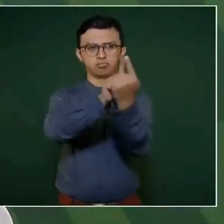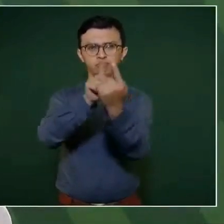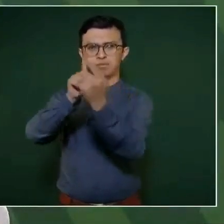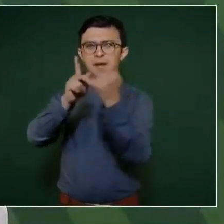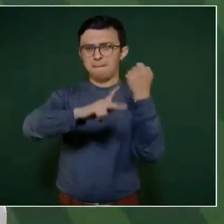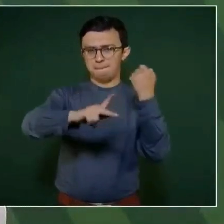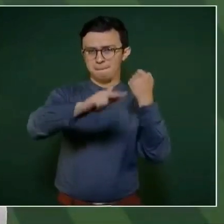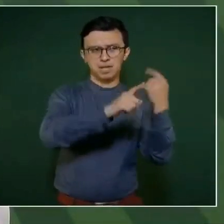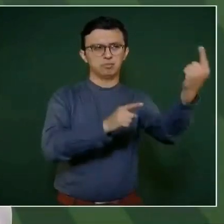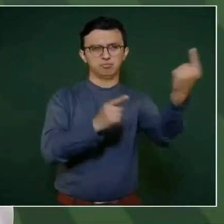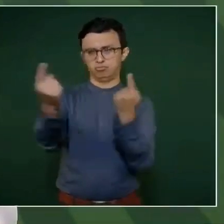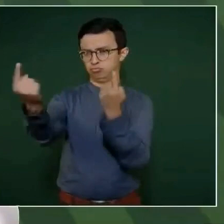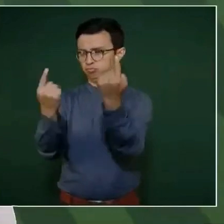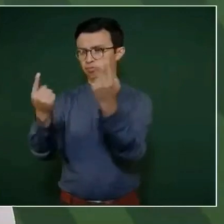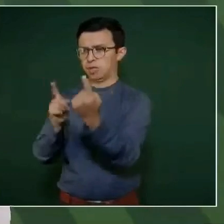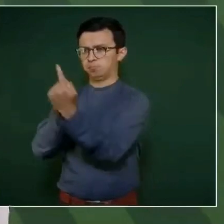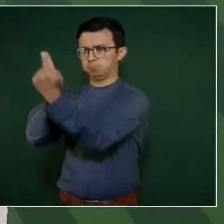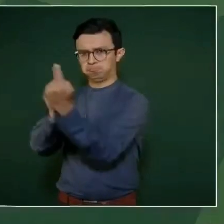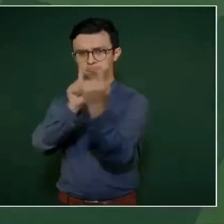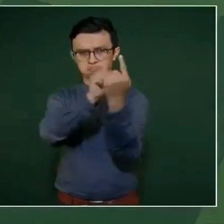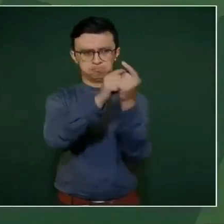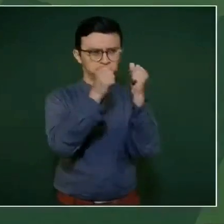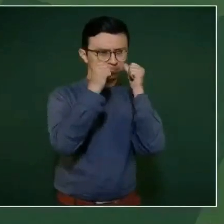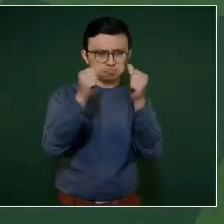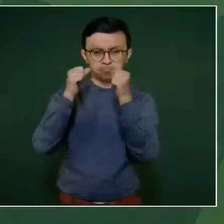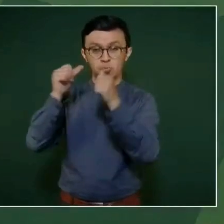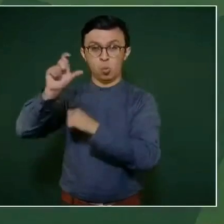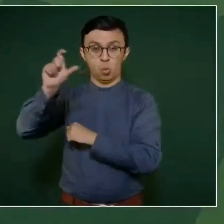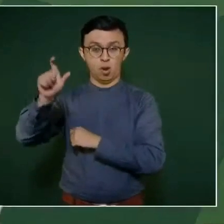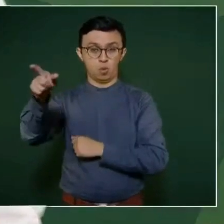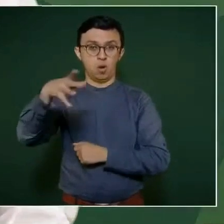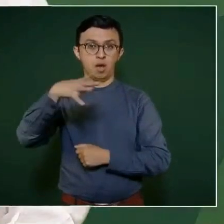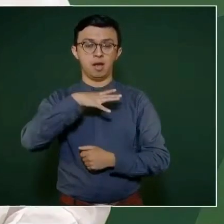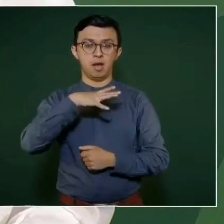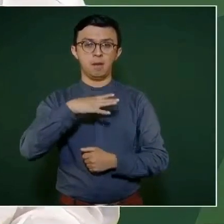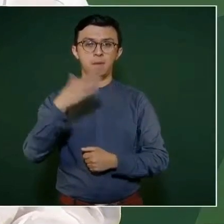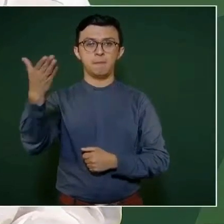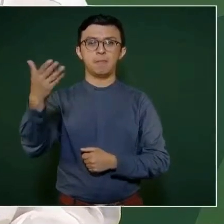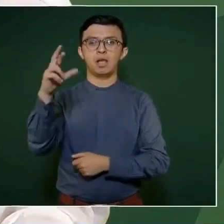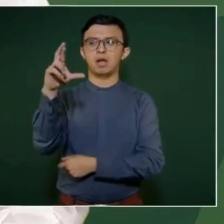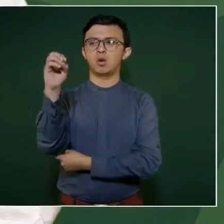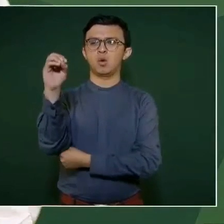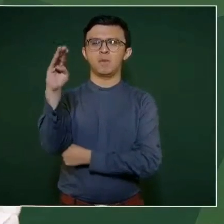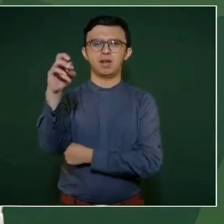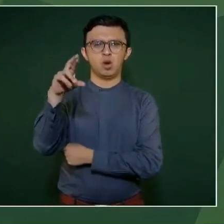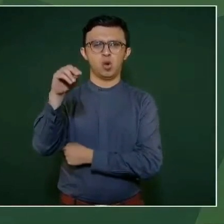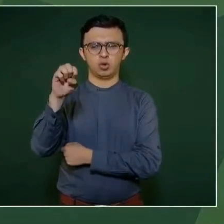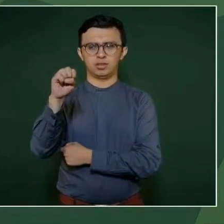país, y cuando está enfrente de Rovirosa,